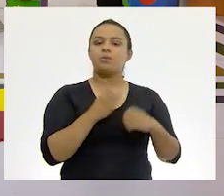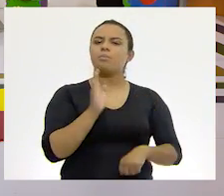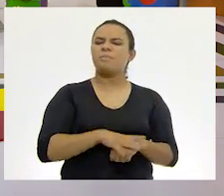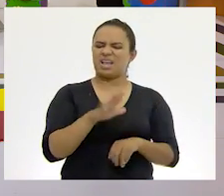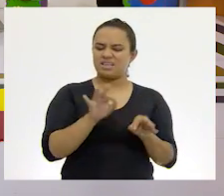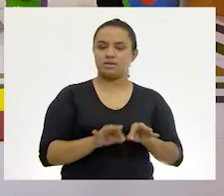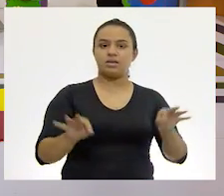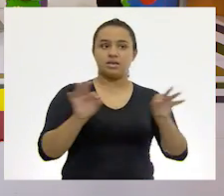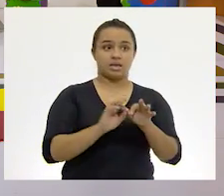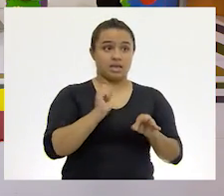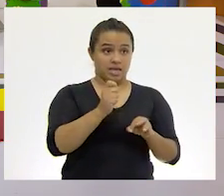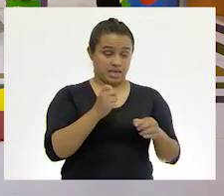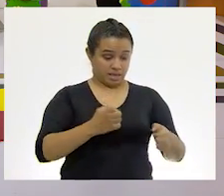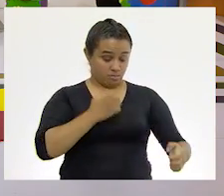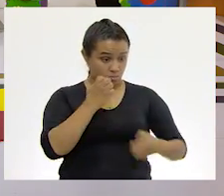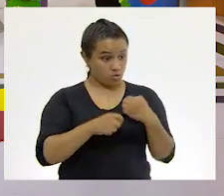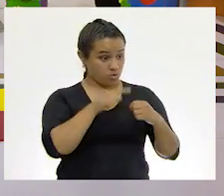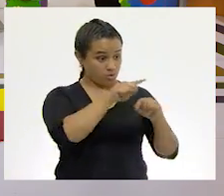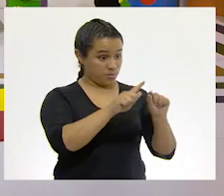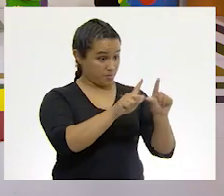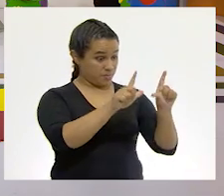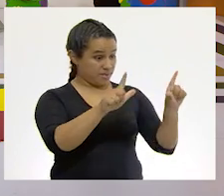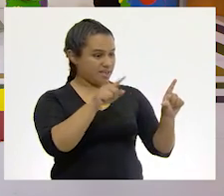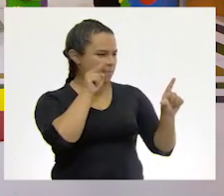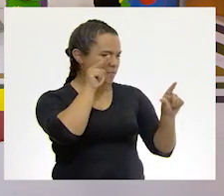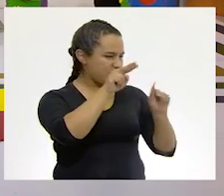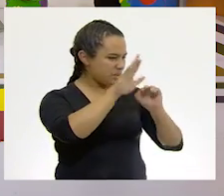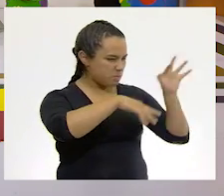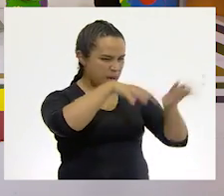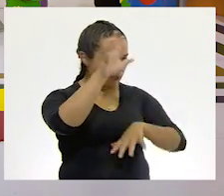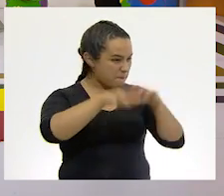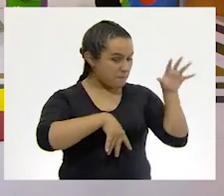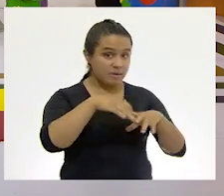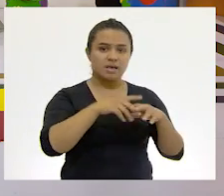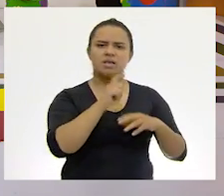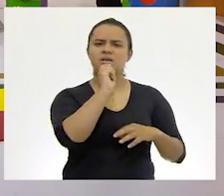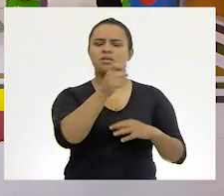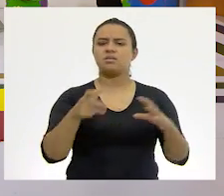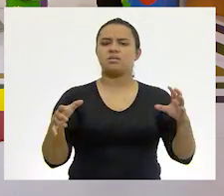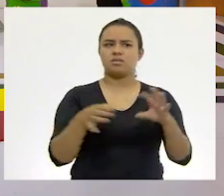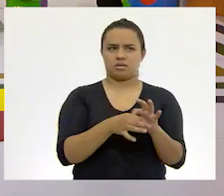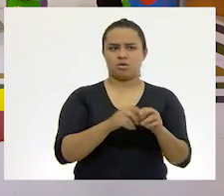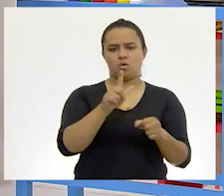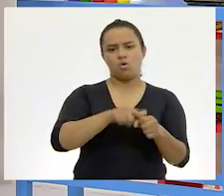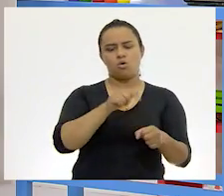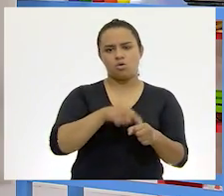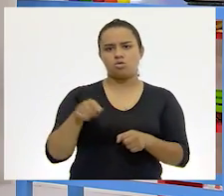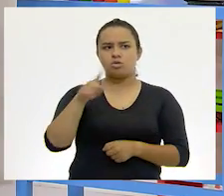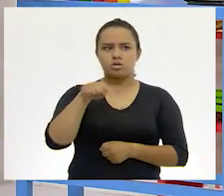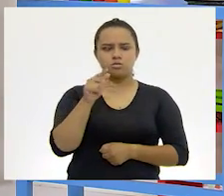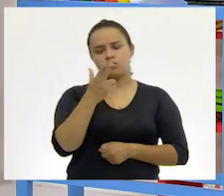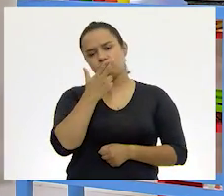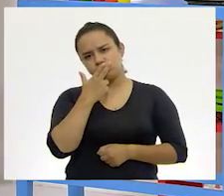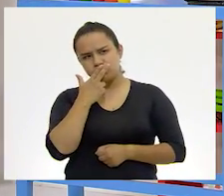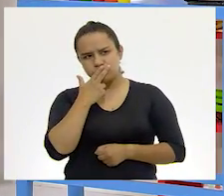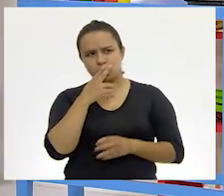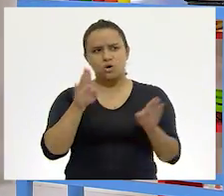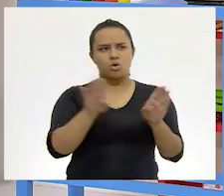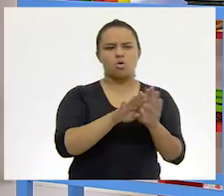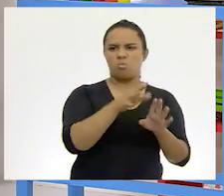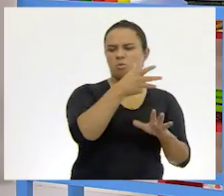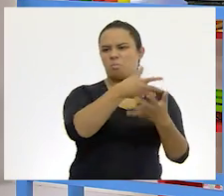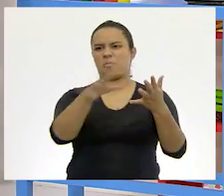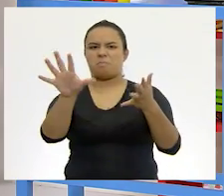es todas las emociones que están ahí expresadas, que de alguna manera están relacionadas con los colores que utilizamos, con los